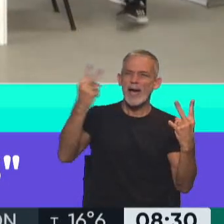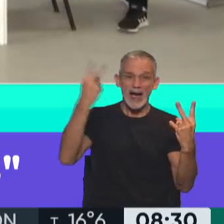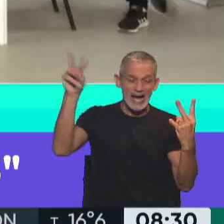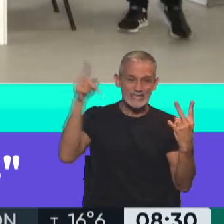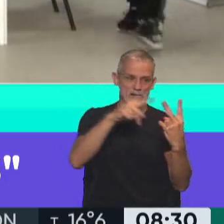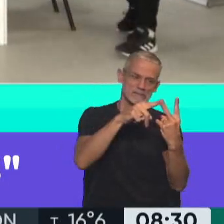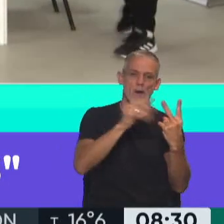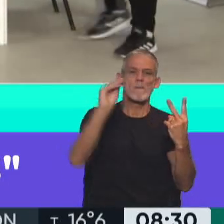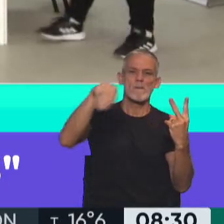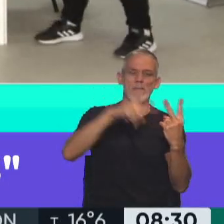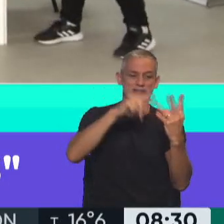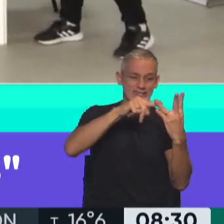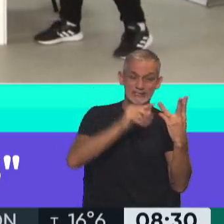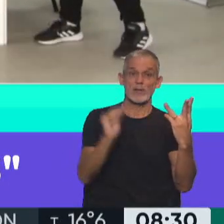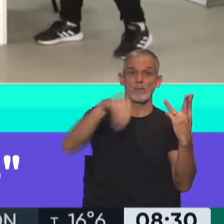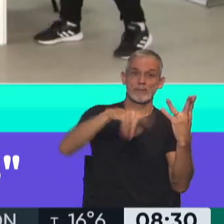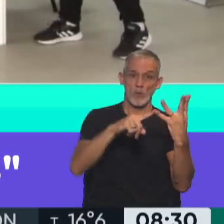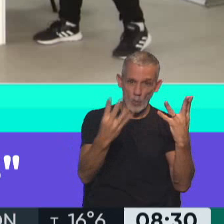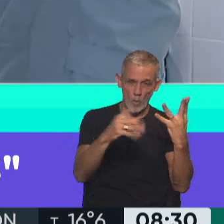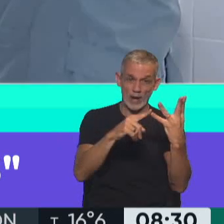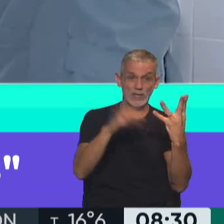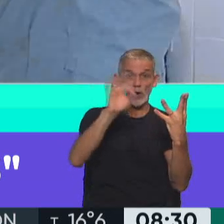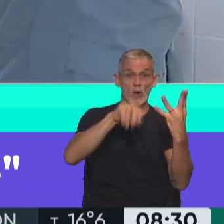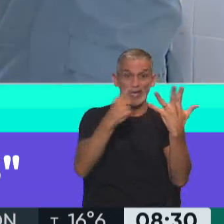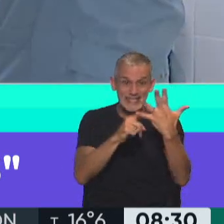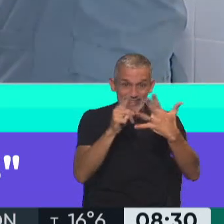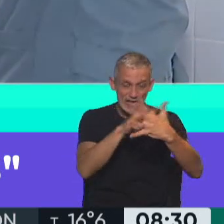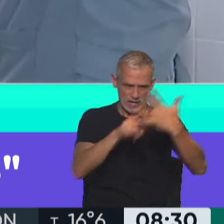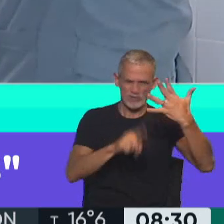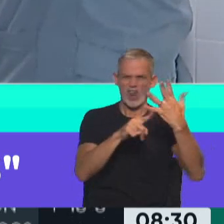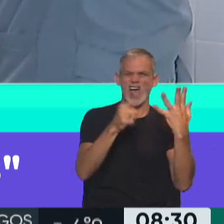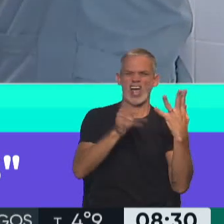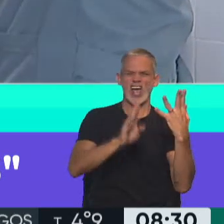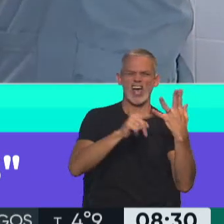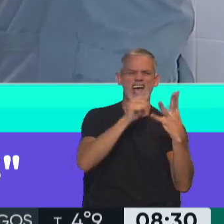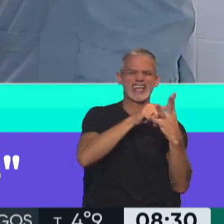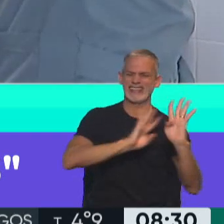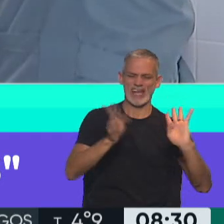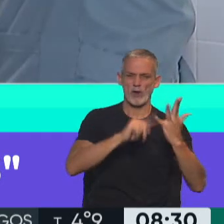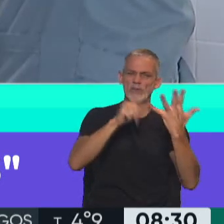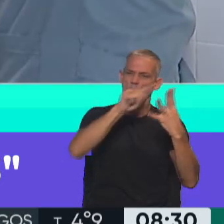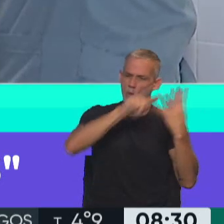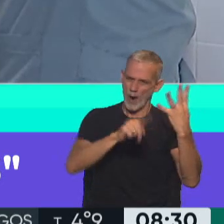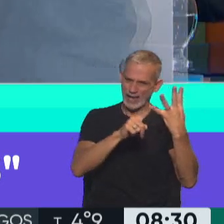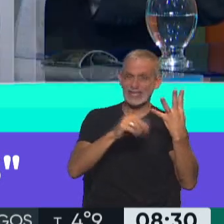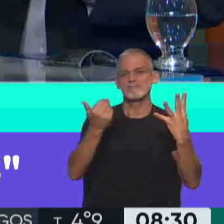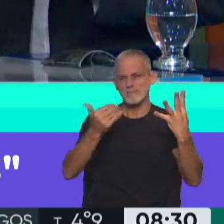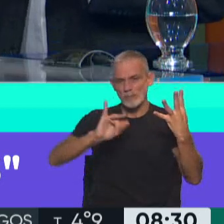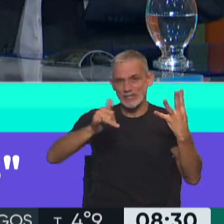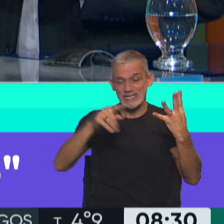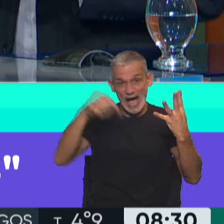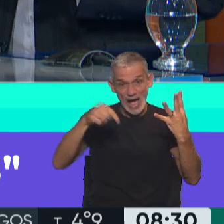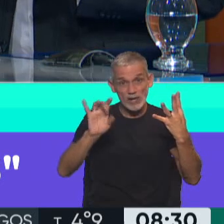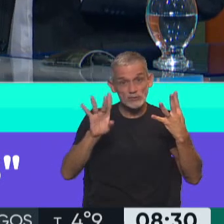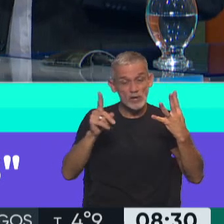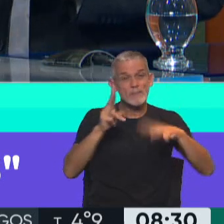sí o sí darse una cuarta y hasta una quinta dosis. ¿Cómo es eso? No, quinta todavía no. A ver, ¿cómo es eso? Explíquenos. Lo de cuarta dosis por ahora solo